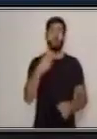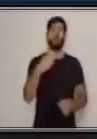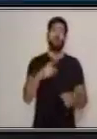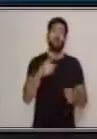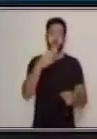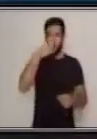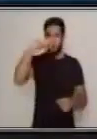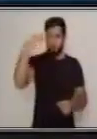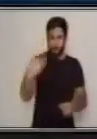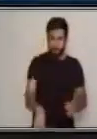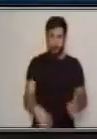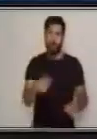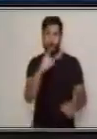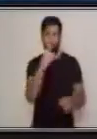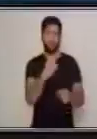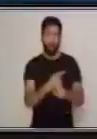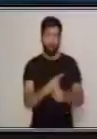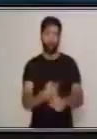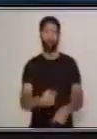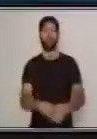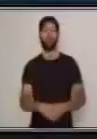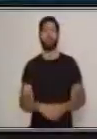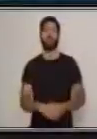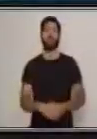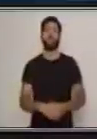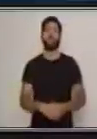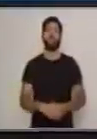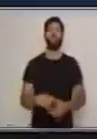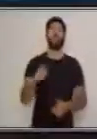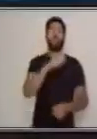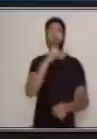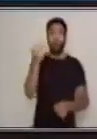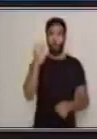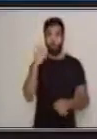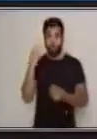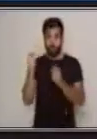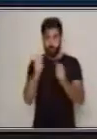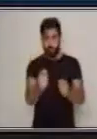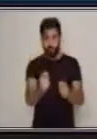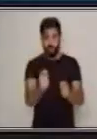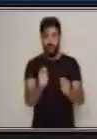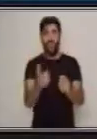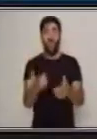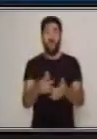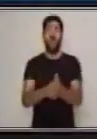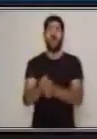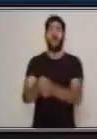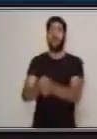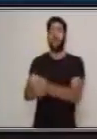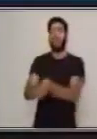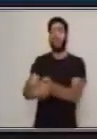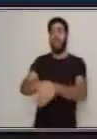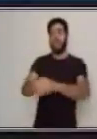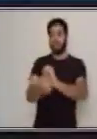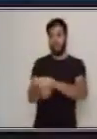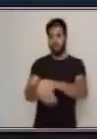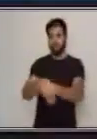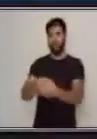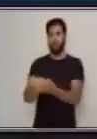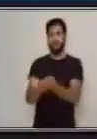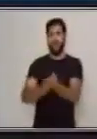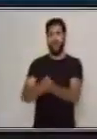pañuelo como es correctamente. Veamos esta otra tarjetita. Se está lavando las manos con agua y